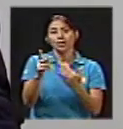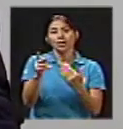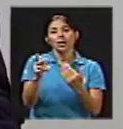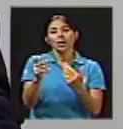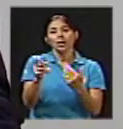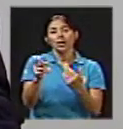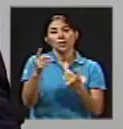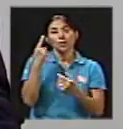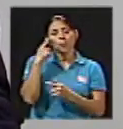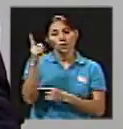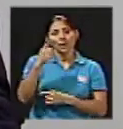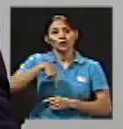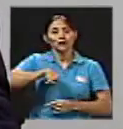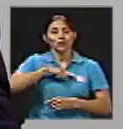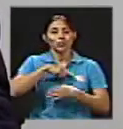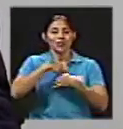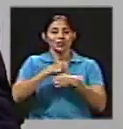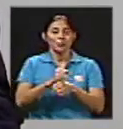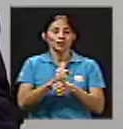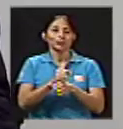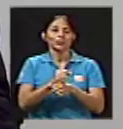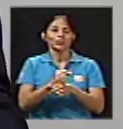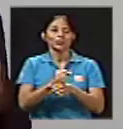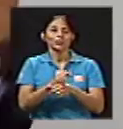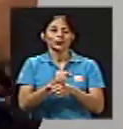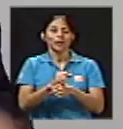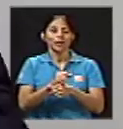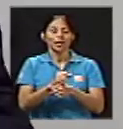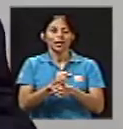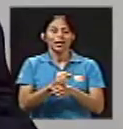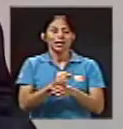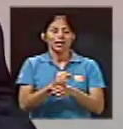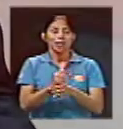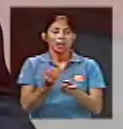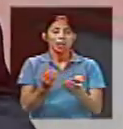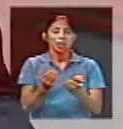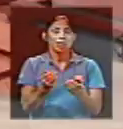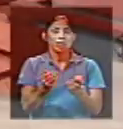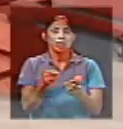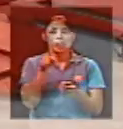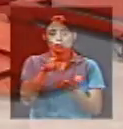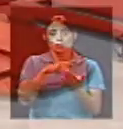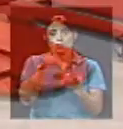porque para ustedes hacemos con enorme cariño.